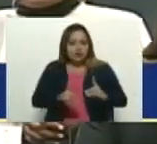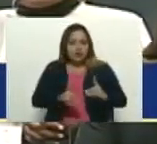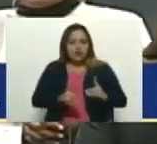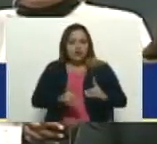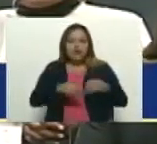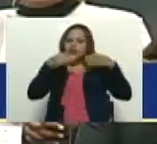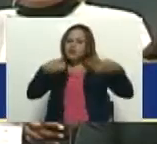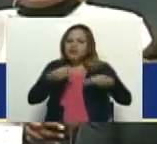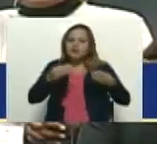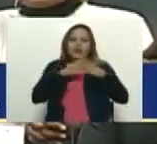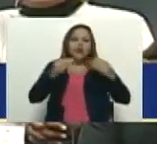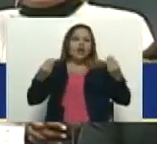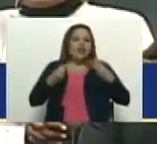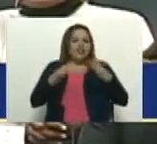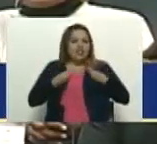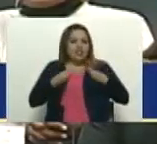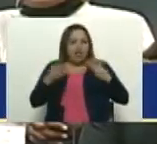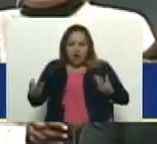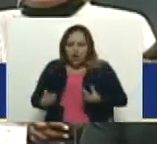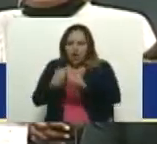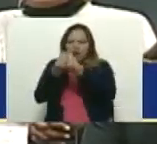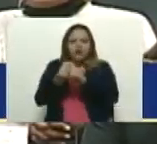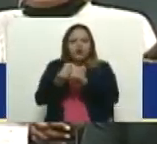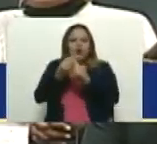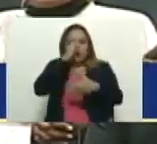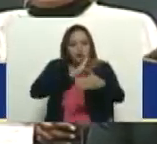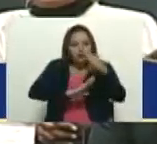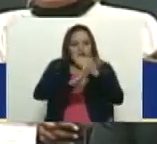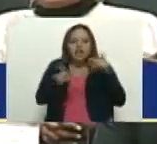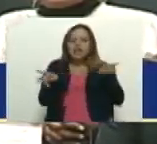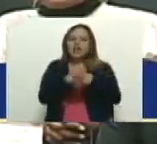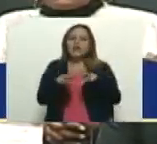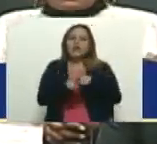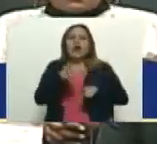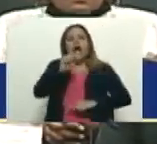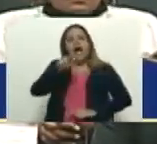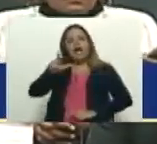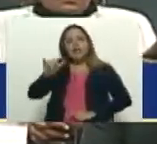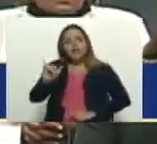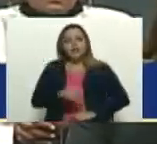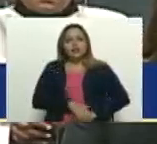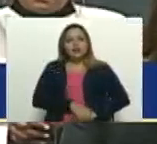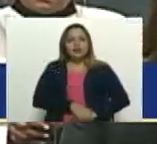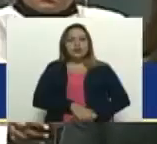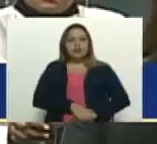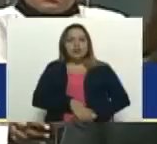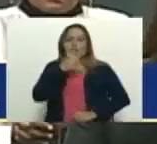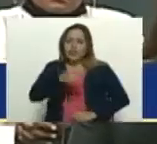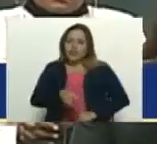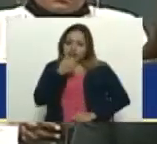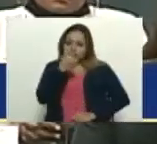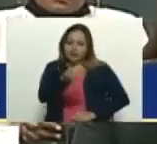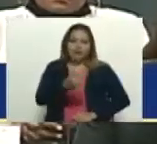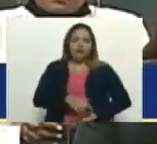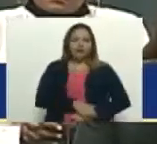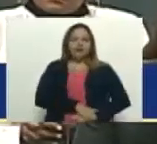luchado toda la vida junto a los humildes como Alí. Y tener que decir